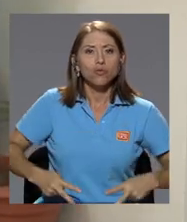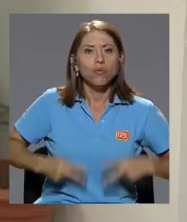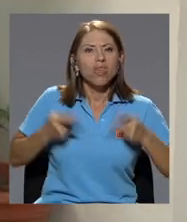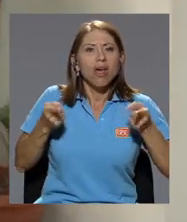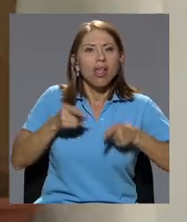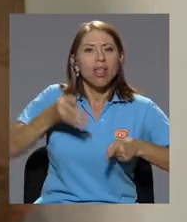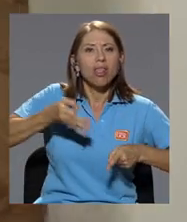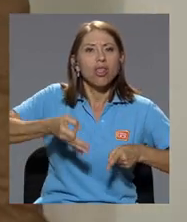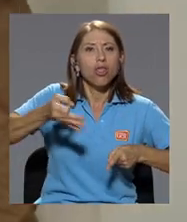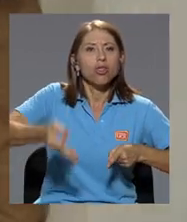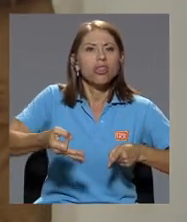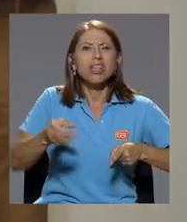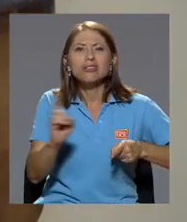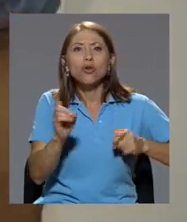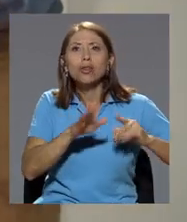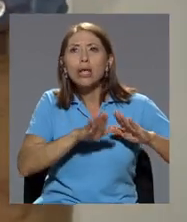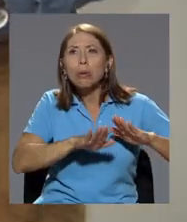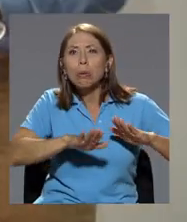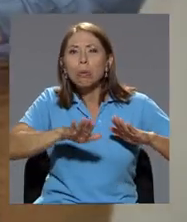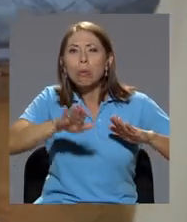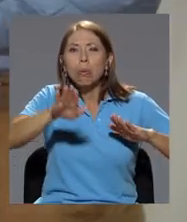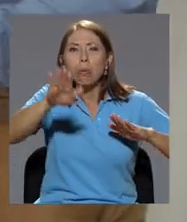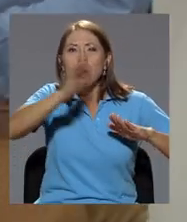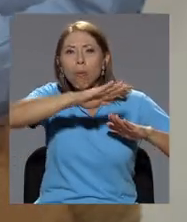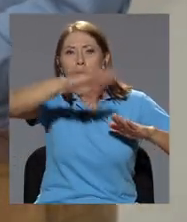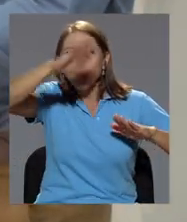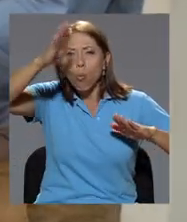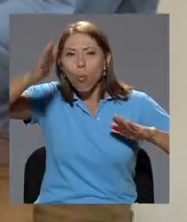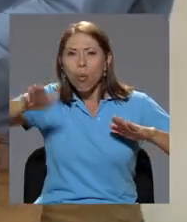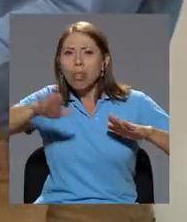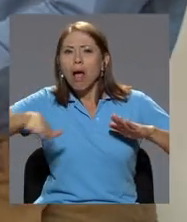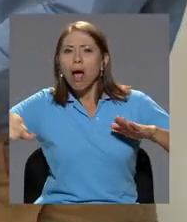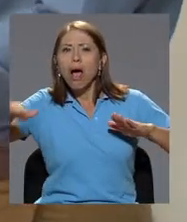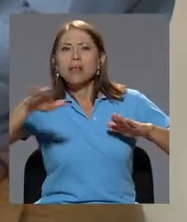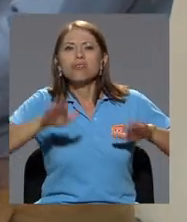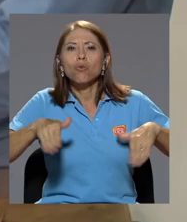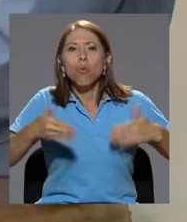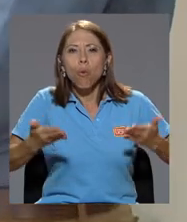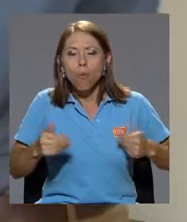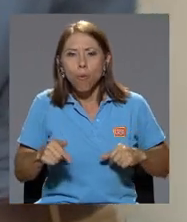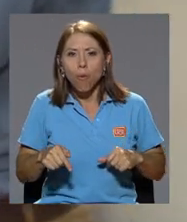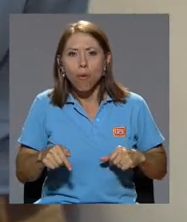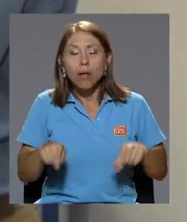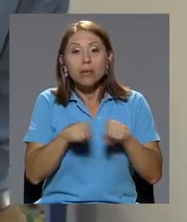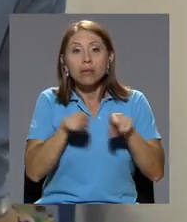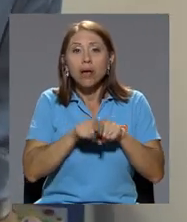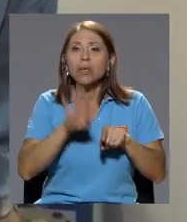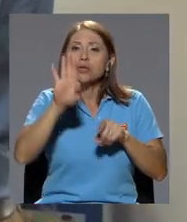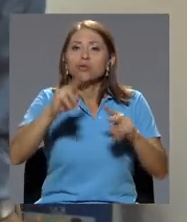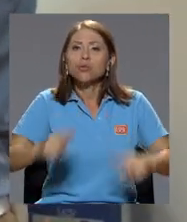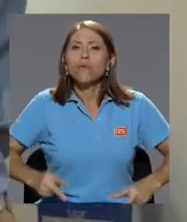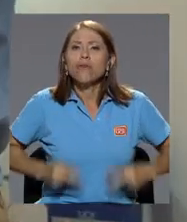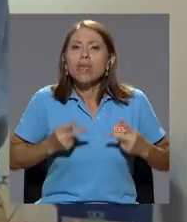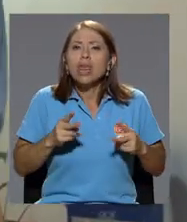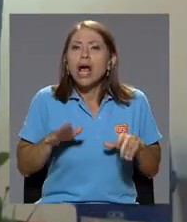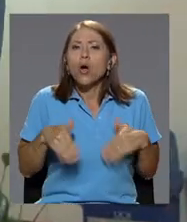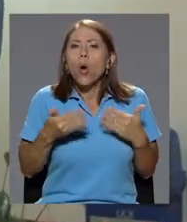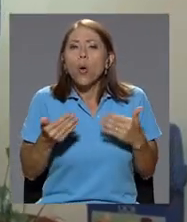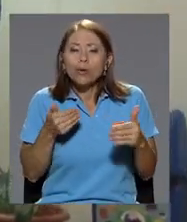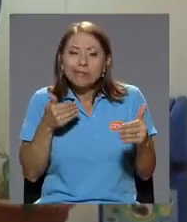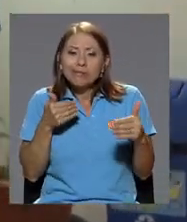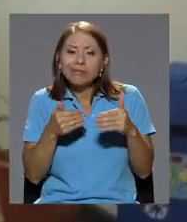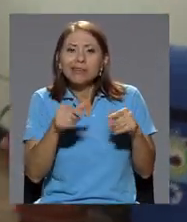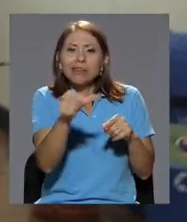en las montañas y como la vida de ellos gira en torno al río